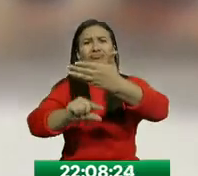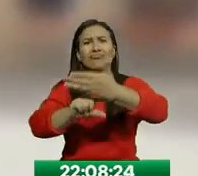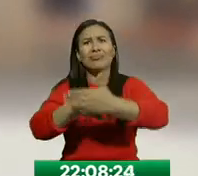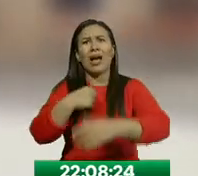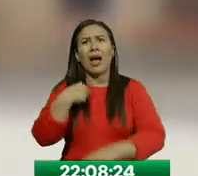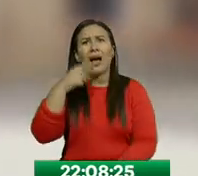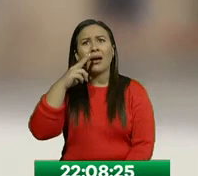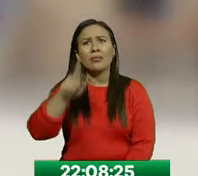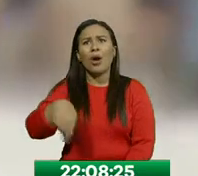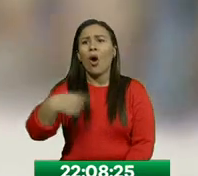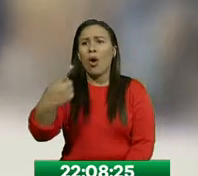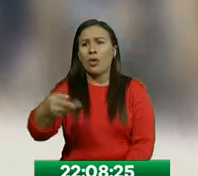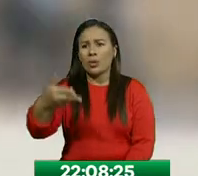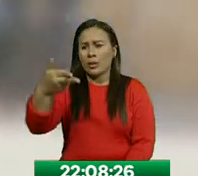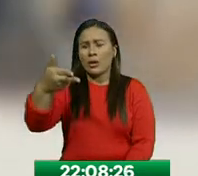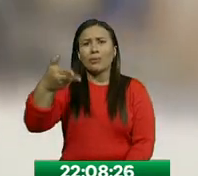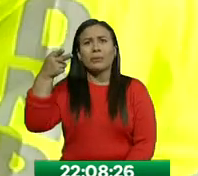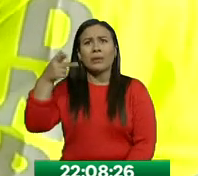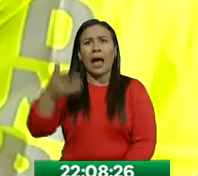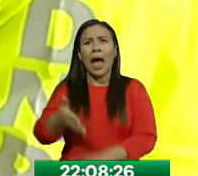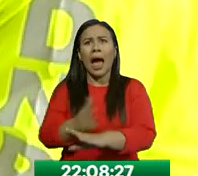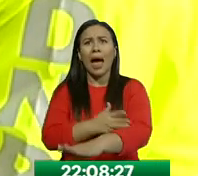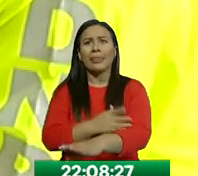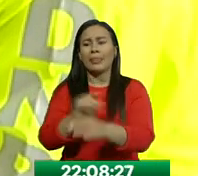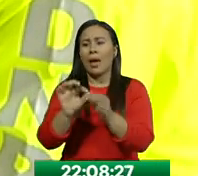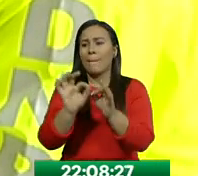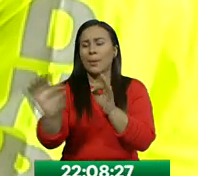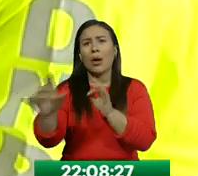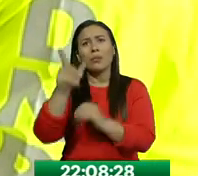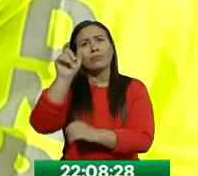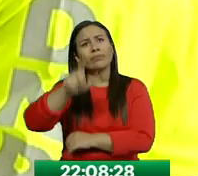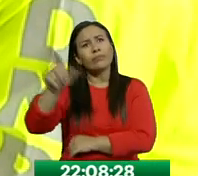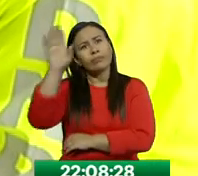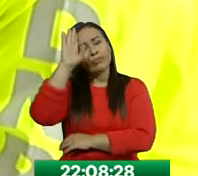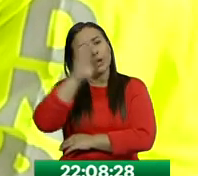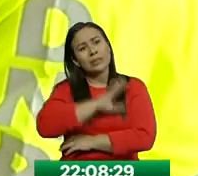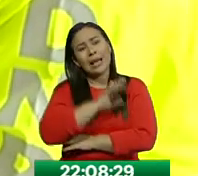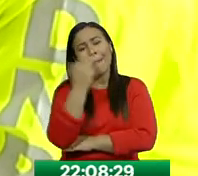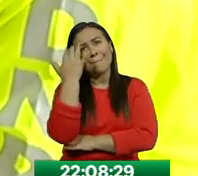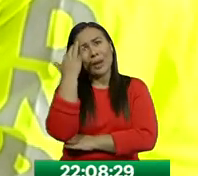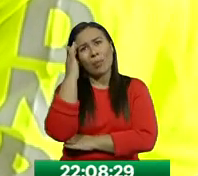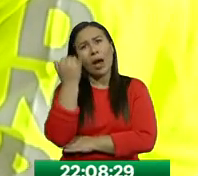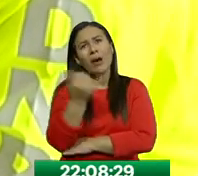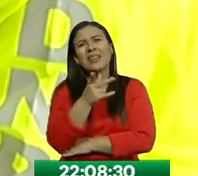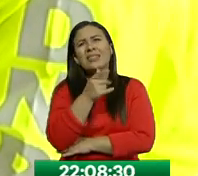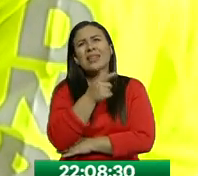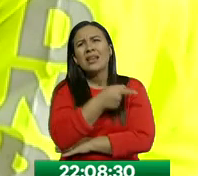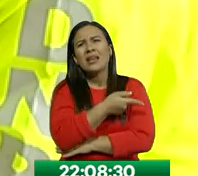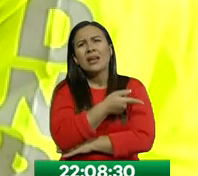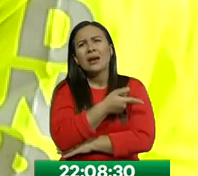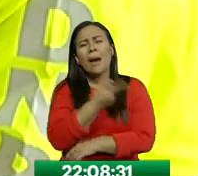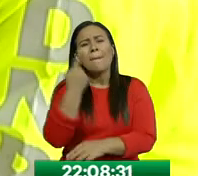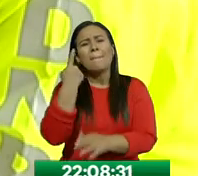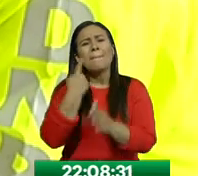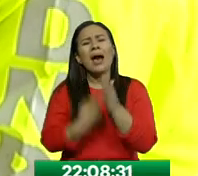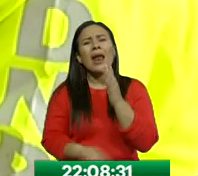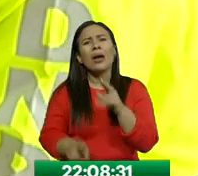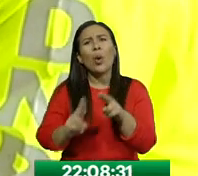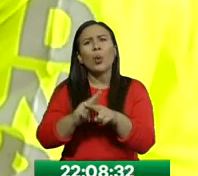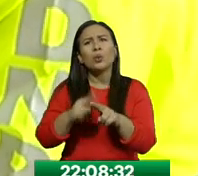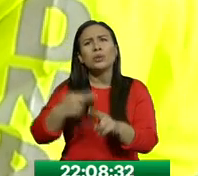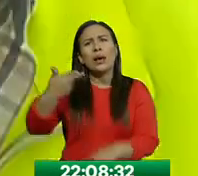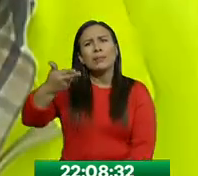ellas una vaina ya percutida. Situación que preocupa a los agentes, quienes tratan de indagar en qué se utilizó ese